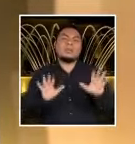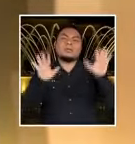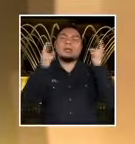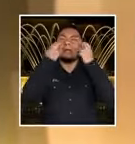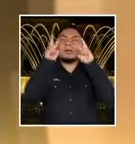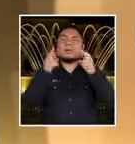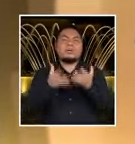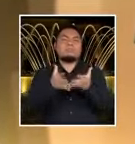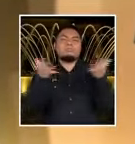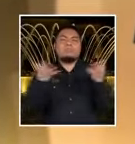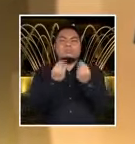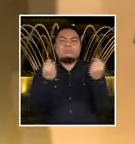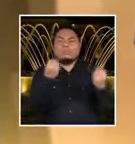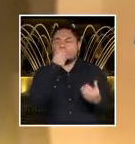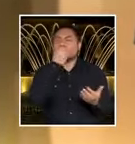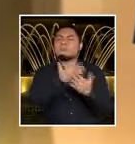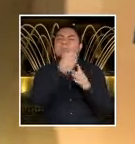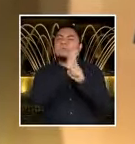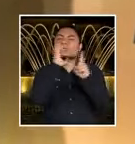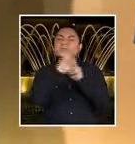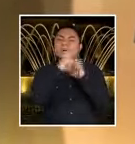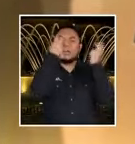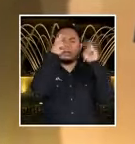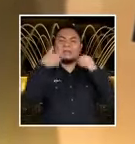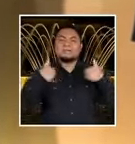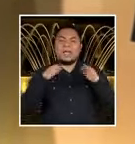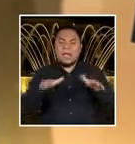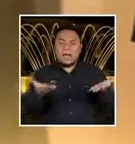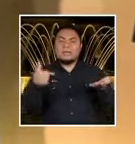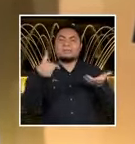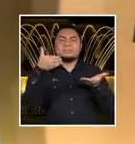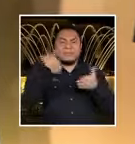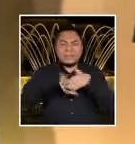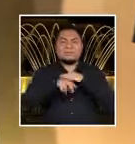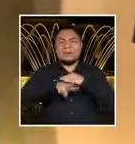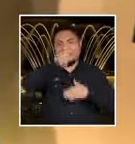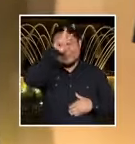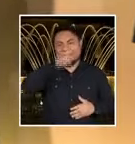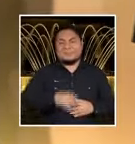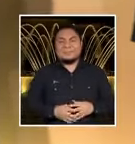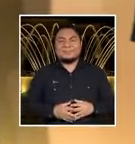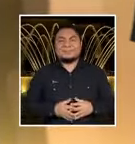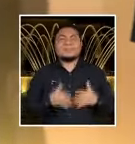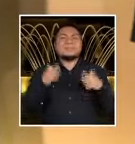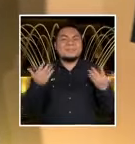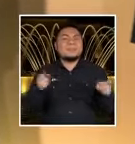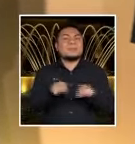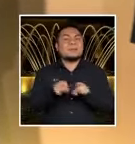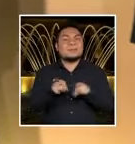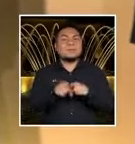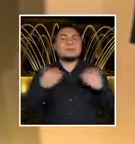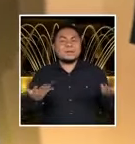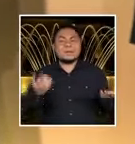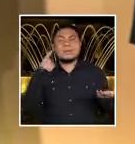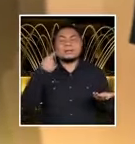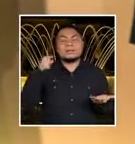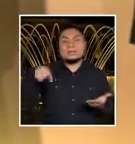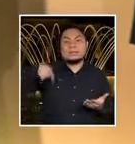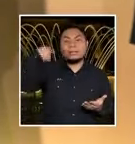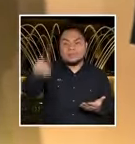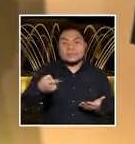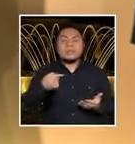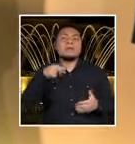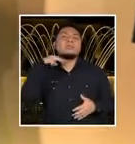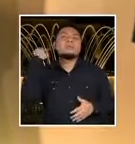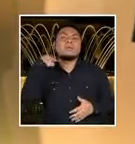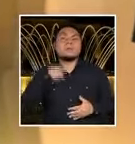y riquezas culturales y turísticas que tenemos en nuestro país. Y así también de cara para fines de